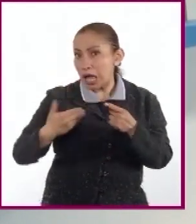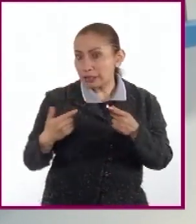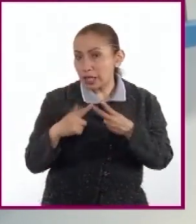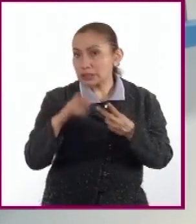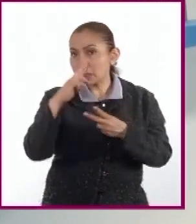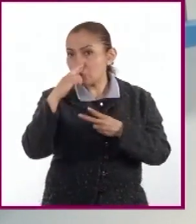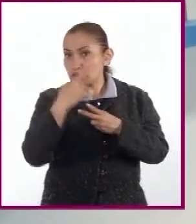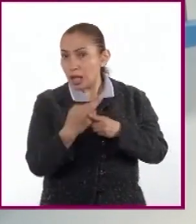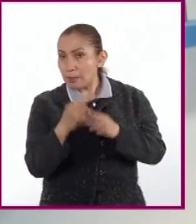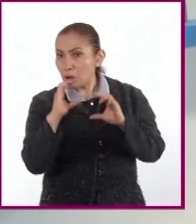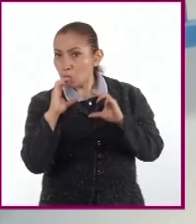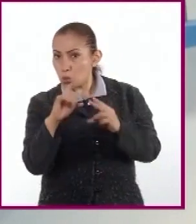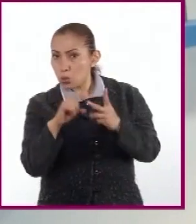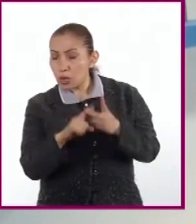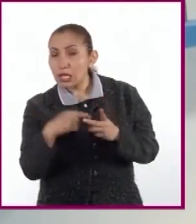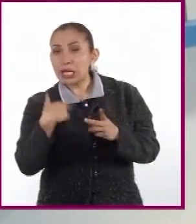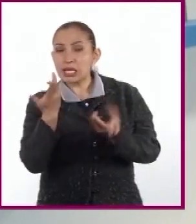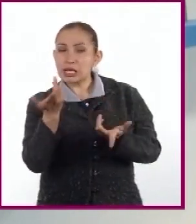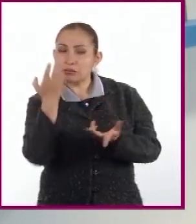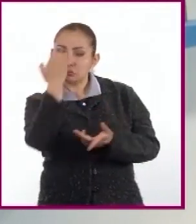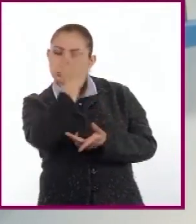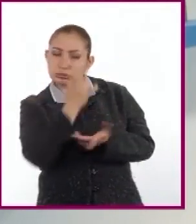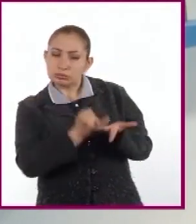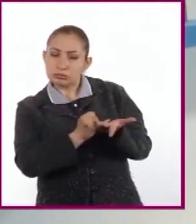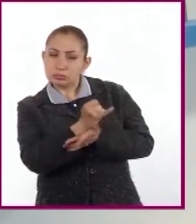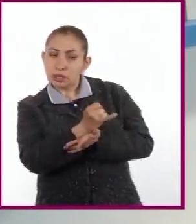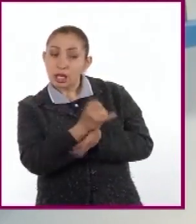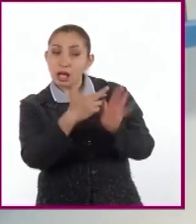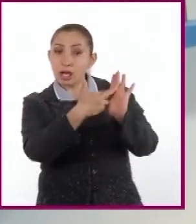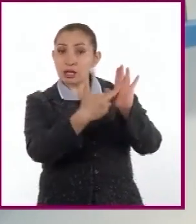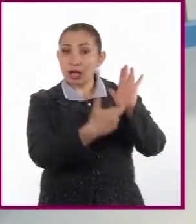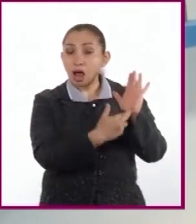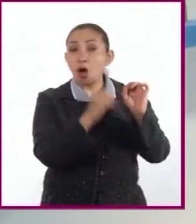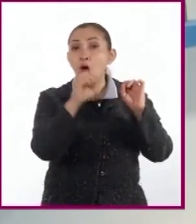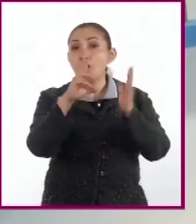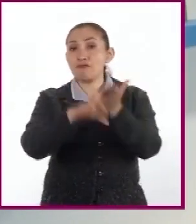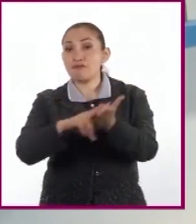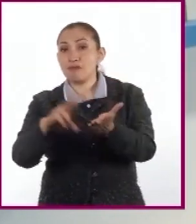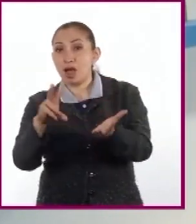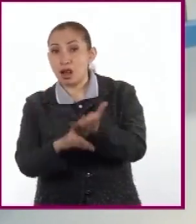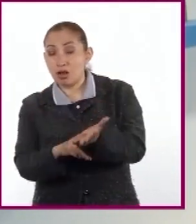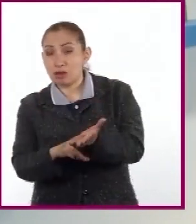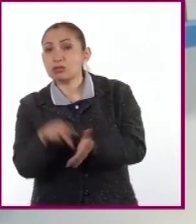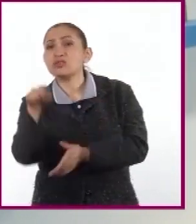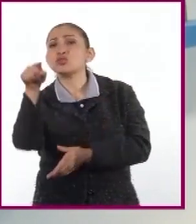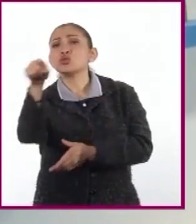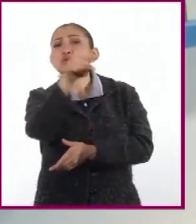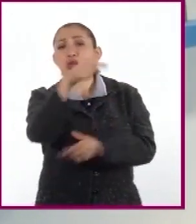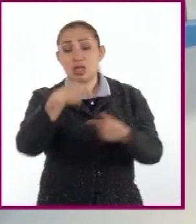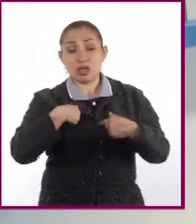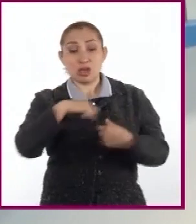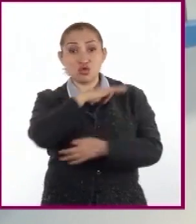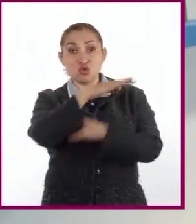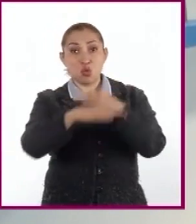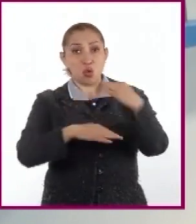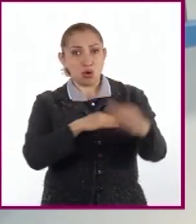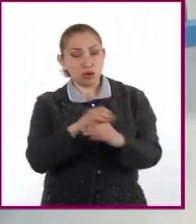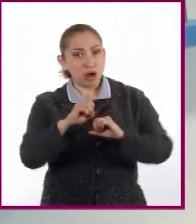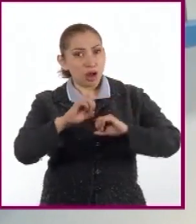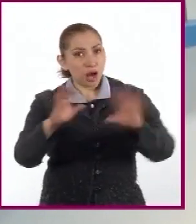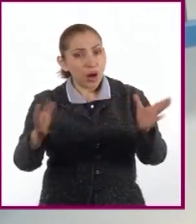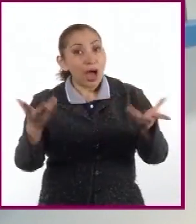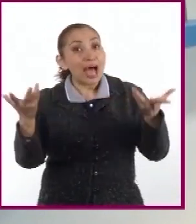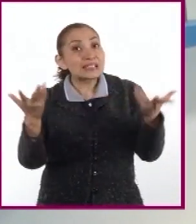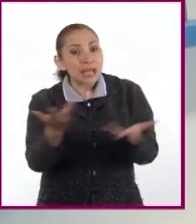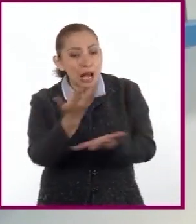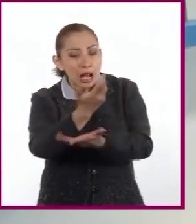guiar nuestras acciones con base a criterios, principios o valores. Para ustedes y para mí es claro que el ejercicio